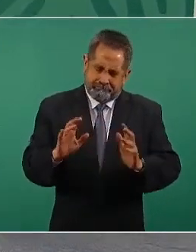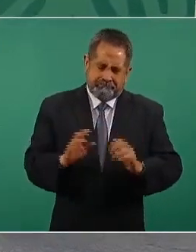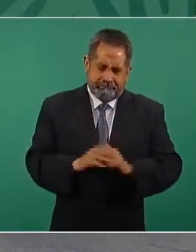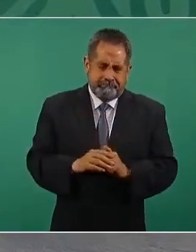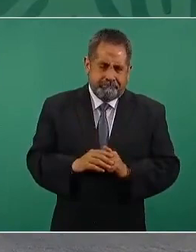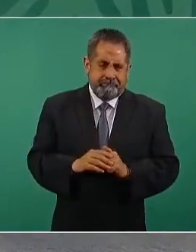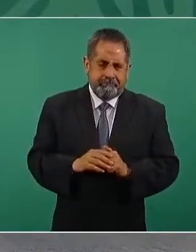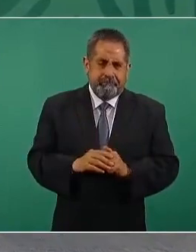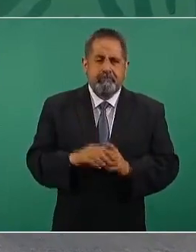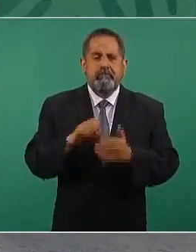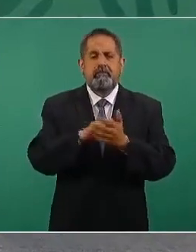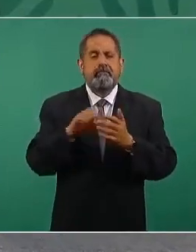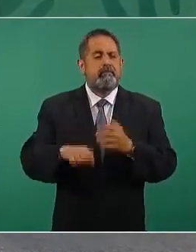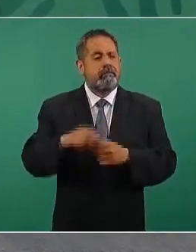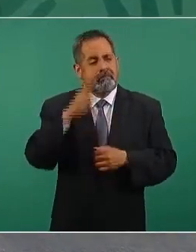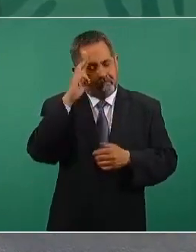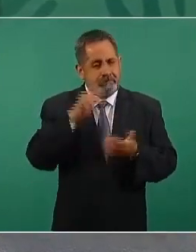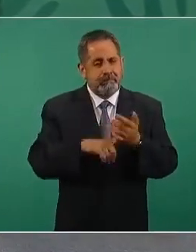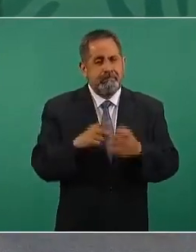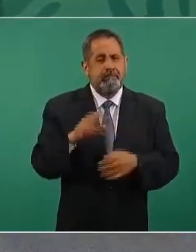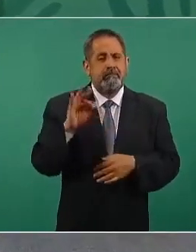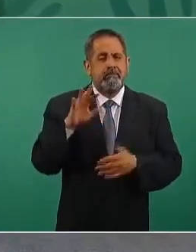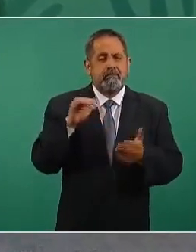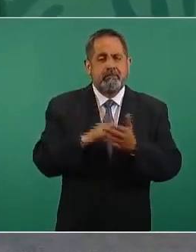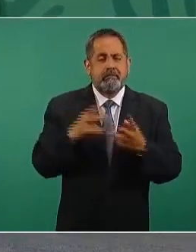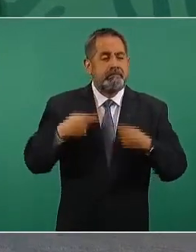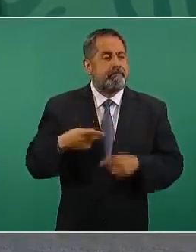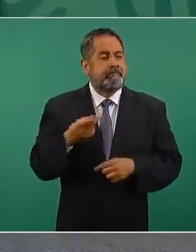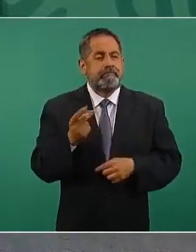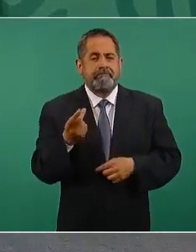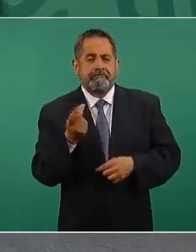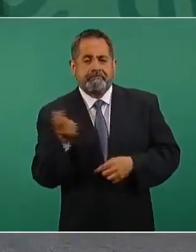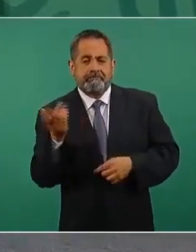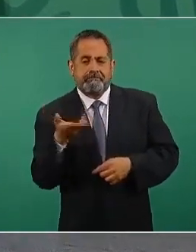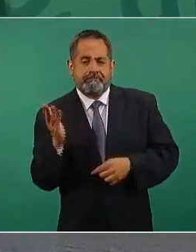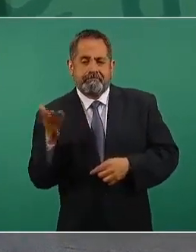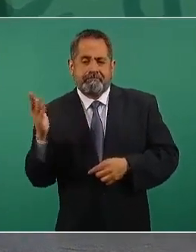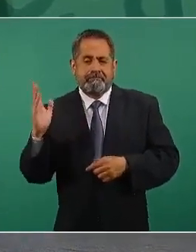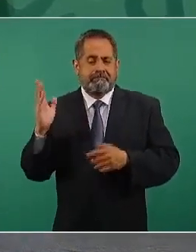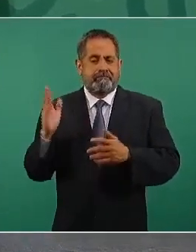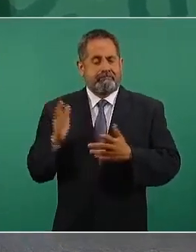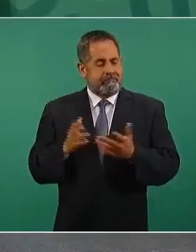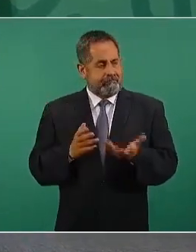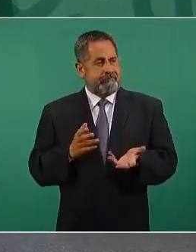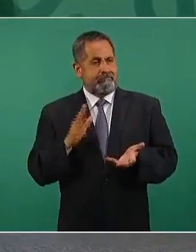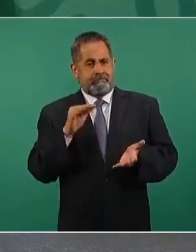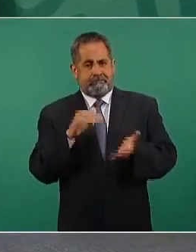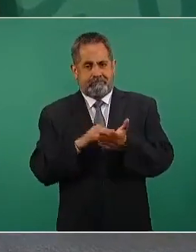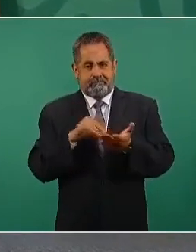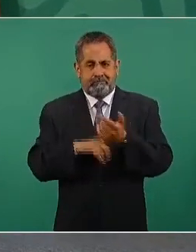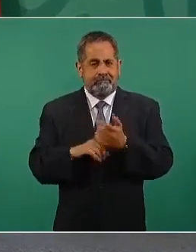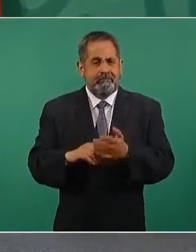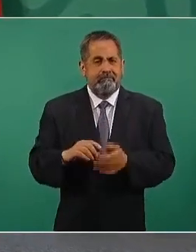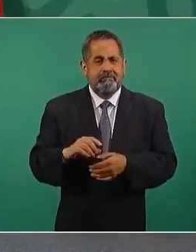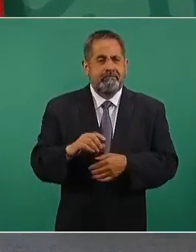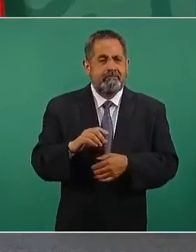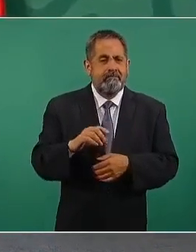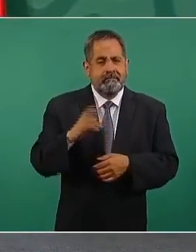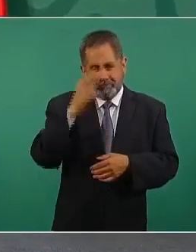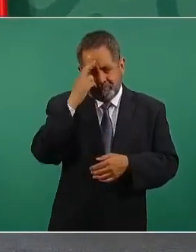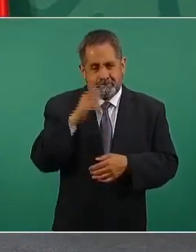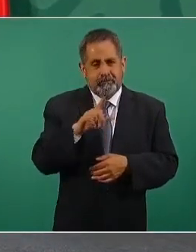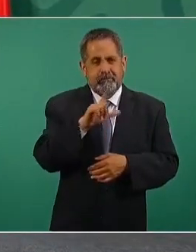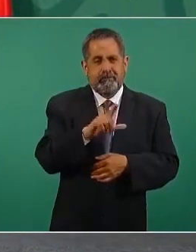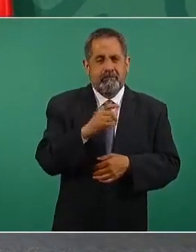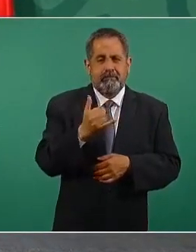Es el caso, por ejemplo, despidieron a 40 mil trabajadores de Luz y Fuerza